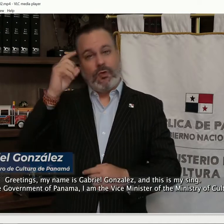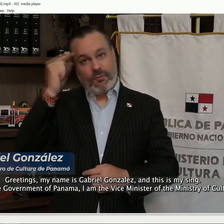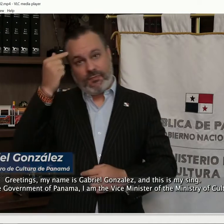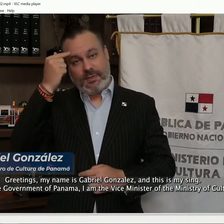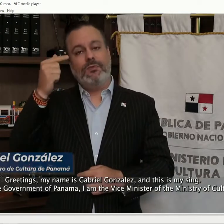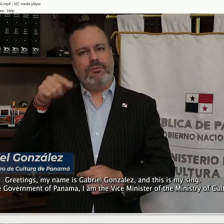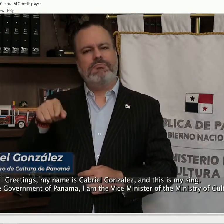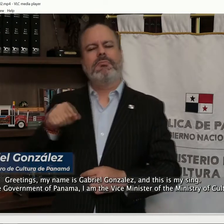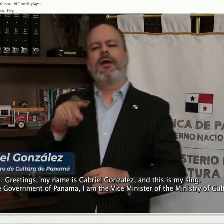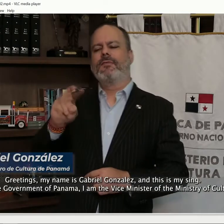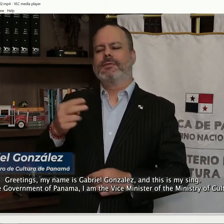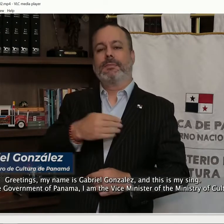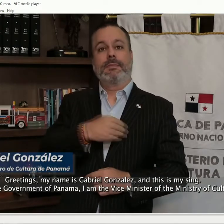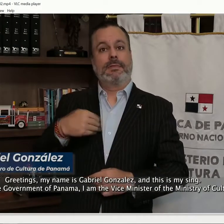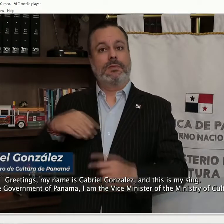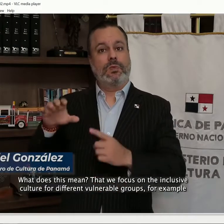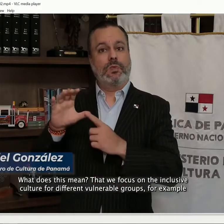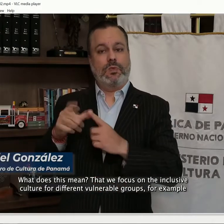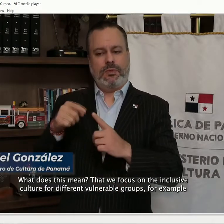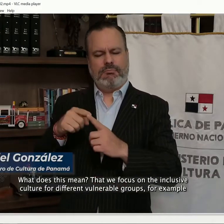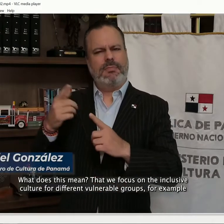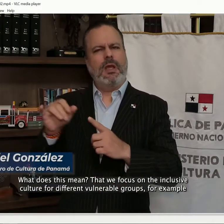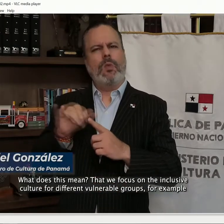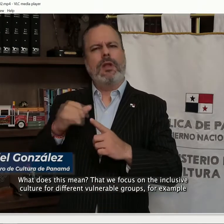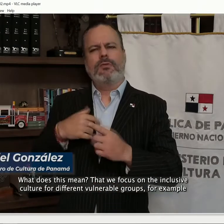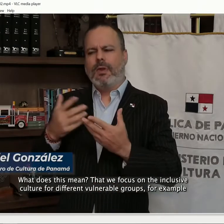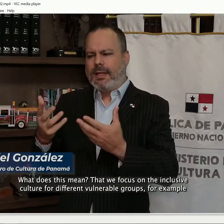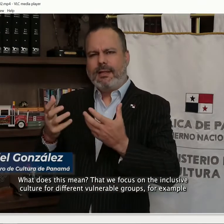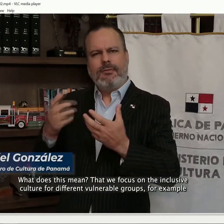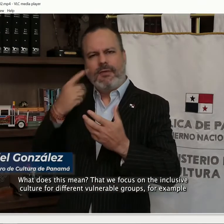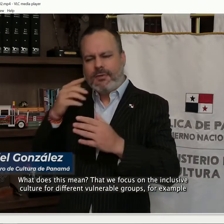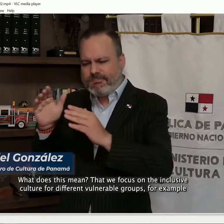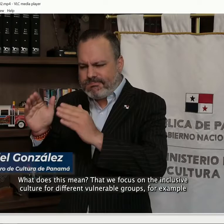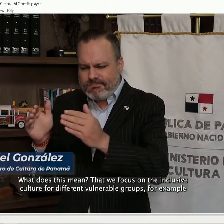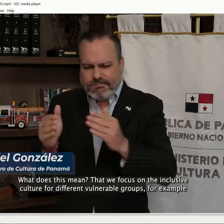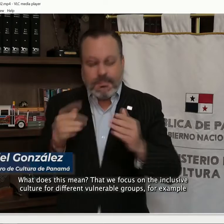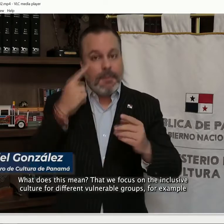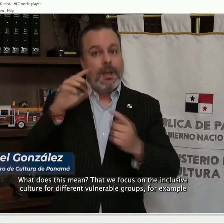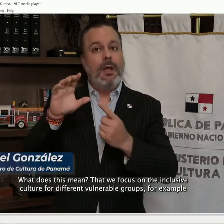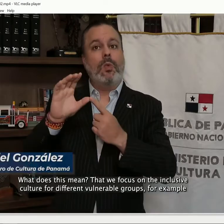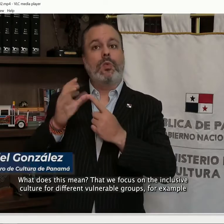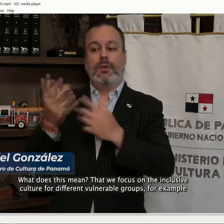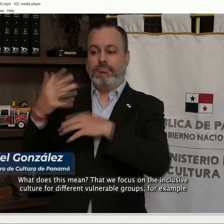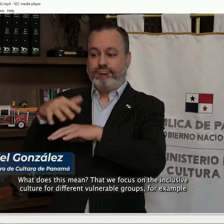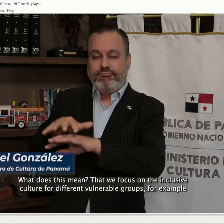Soy el Viceministro de Cultura. ¿Qué quiere decir esto? Que nos enfocamos en diferentes aspectos,